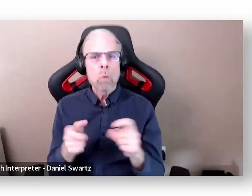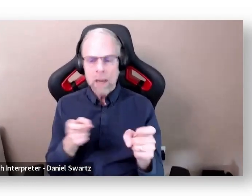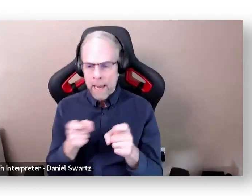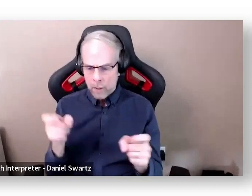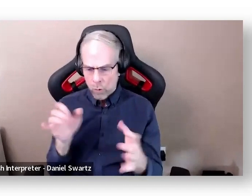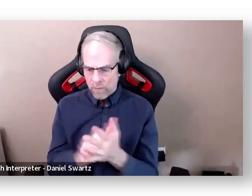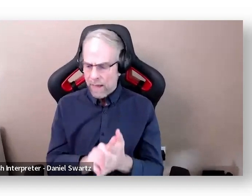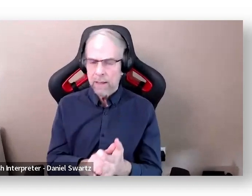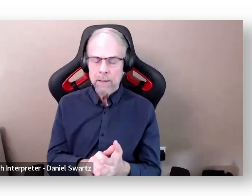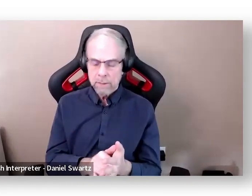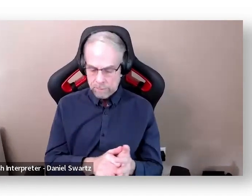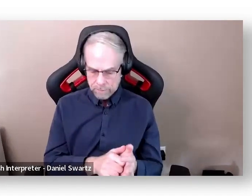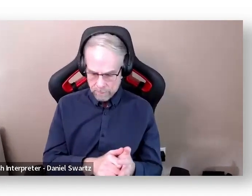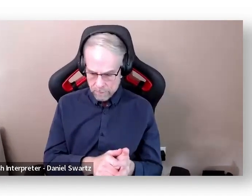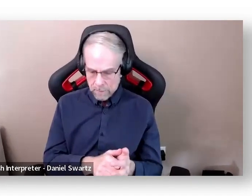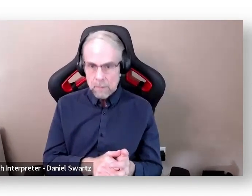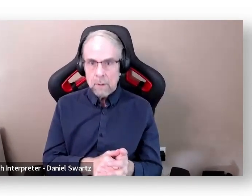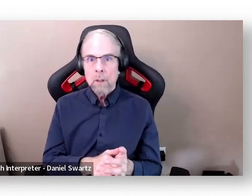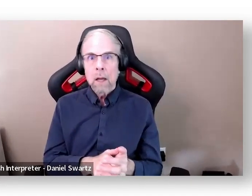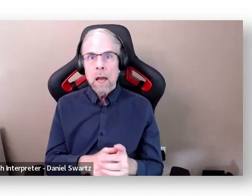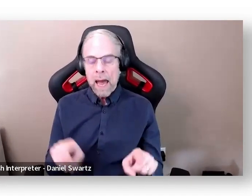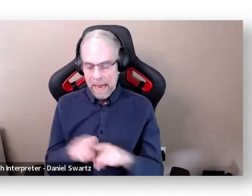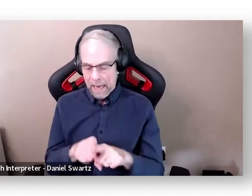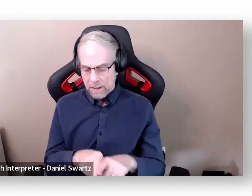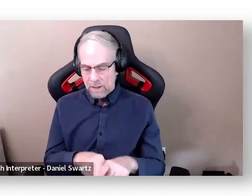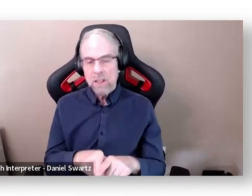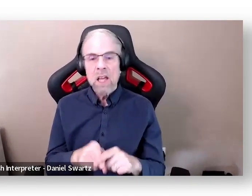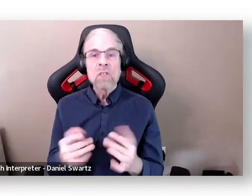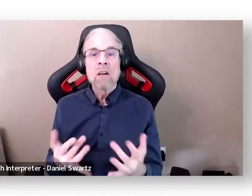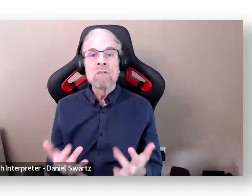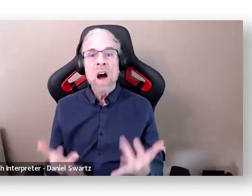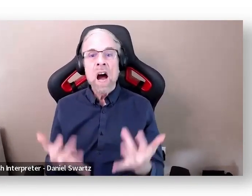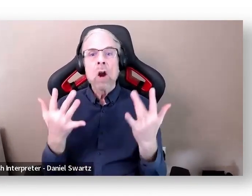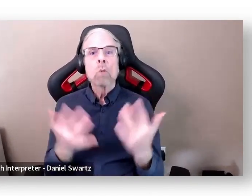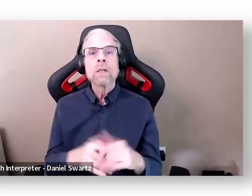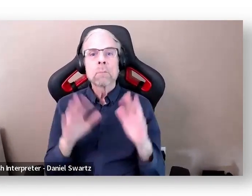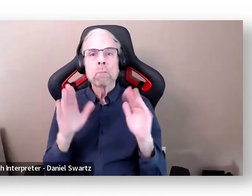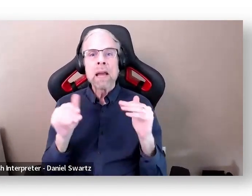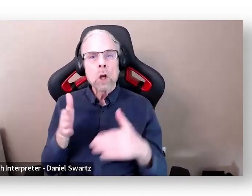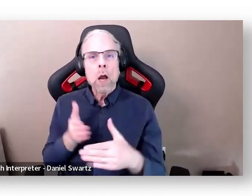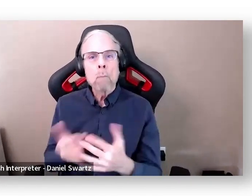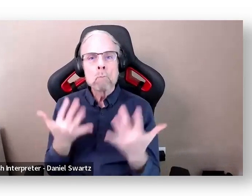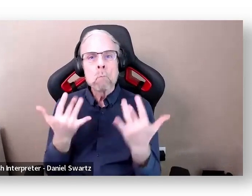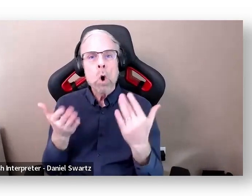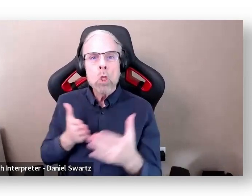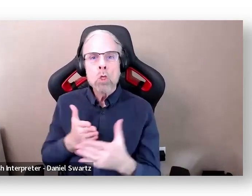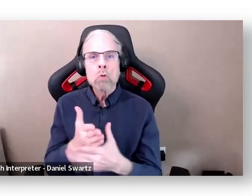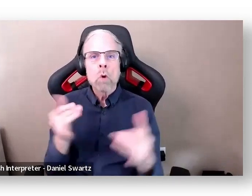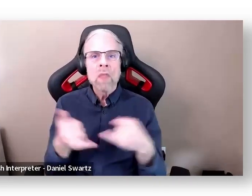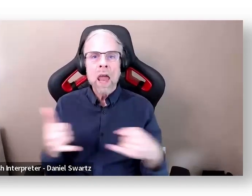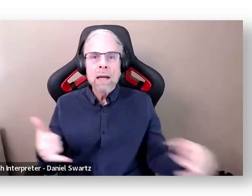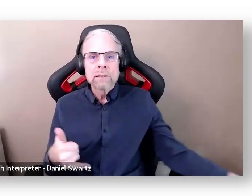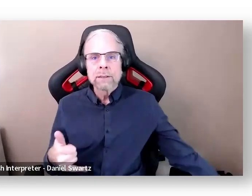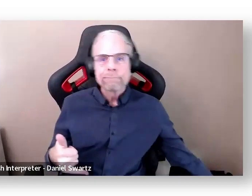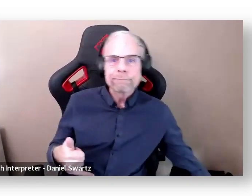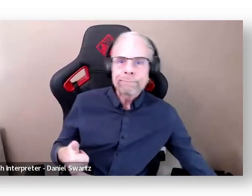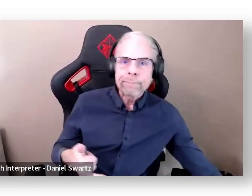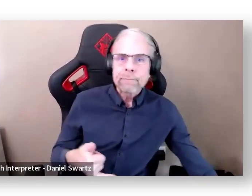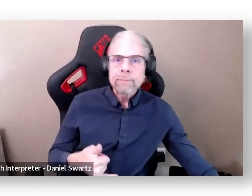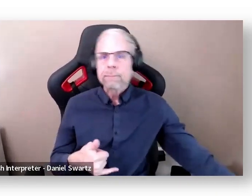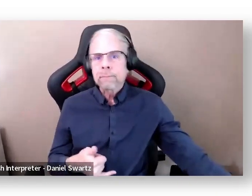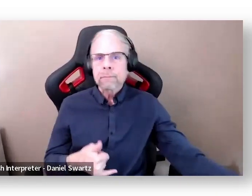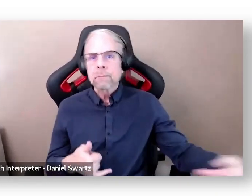agosto pasado. Cuando estamos pensando cómo es que vamos a monitorear todo, cómo es que vamos a hacer todo